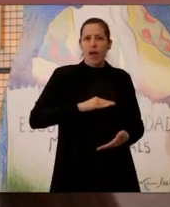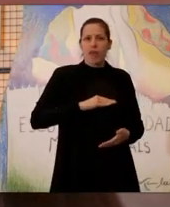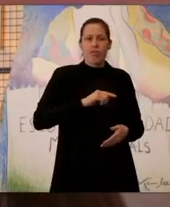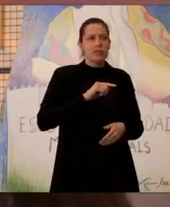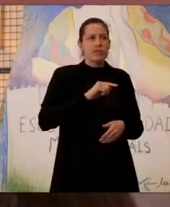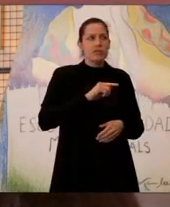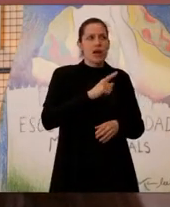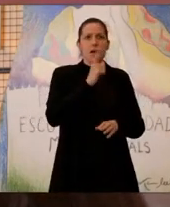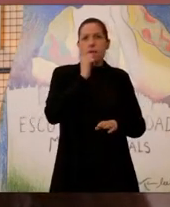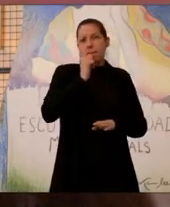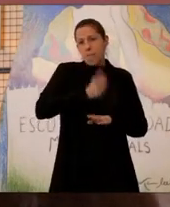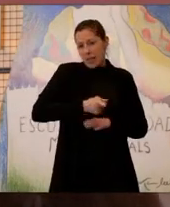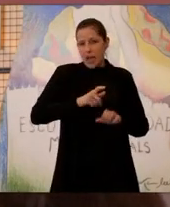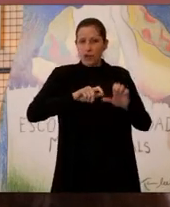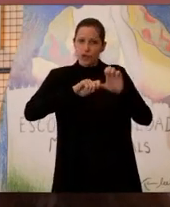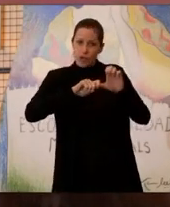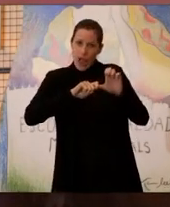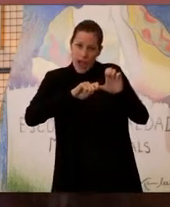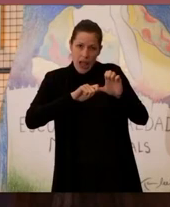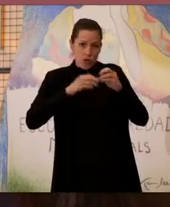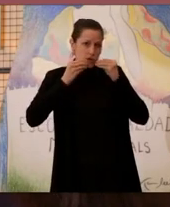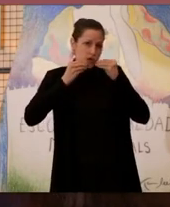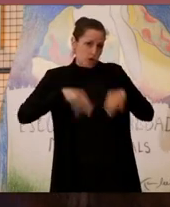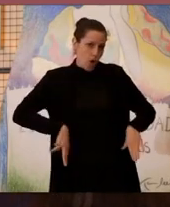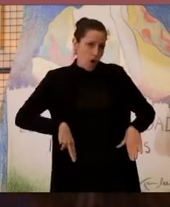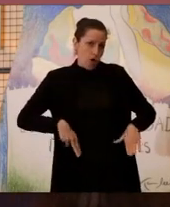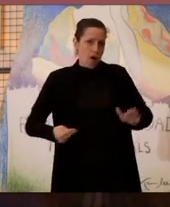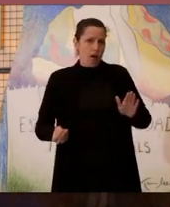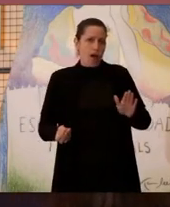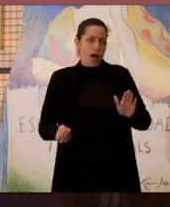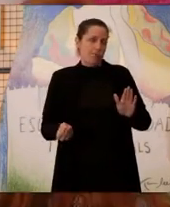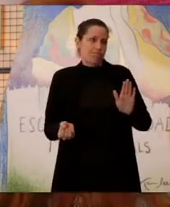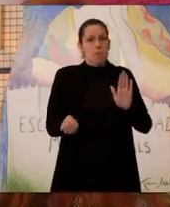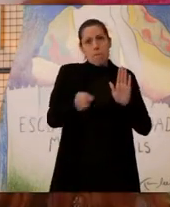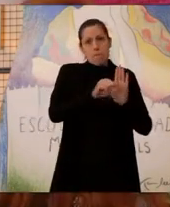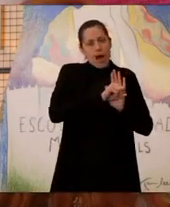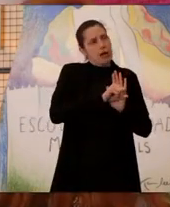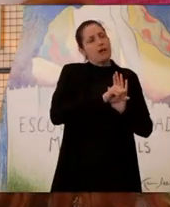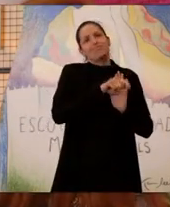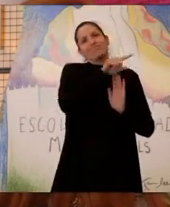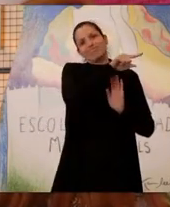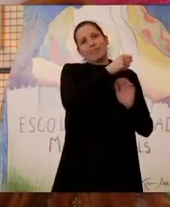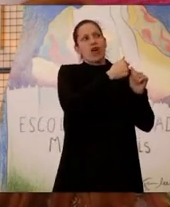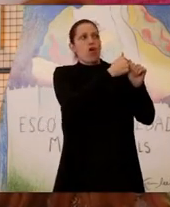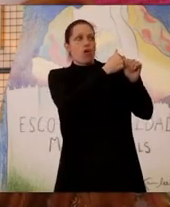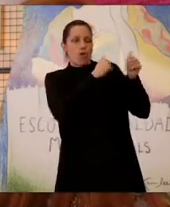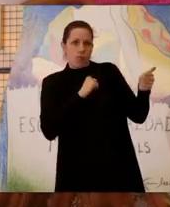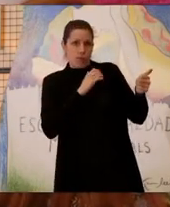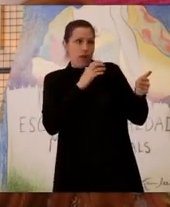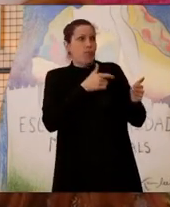de género que les han tocado a través de la historia y Es lógico que sea así puesto que fueron ellos quienes lo construyeron